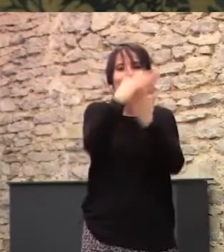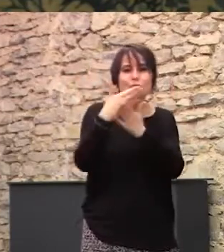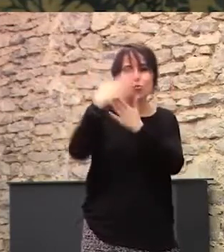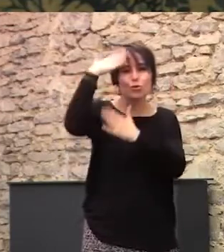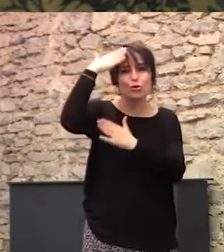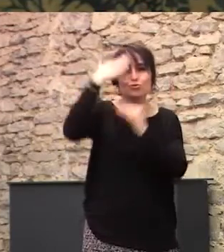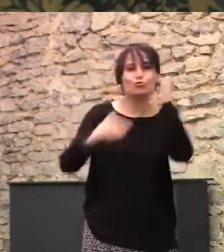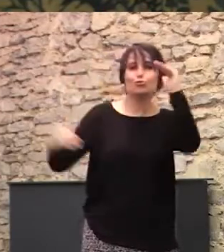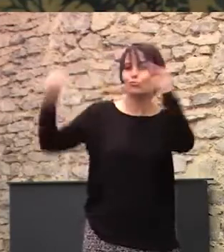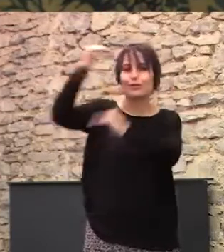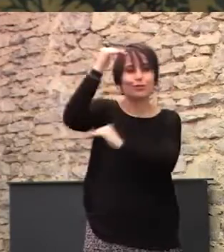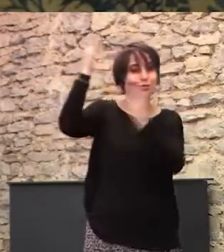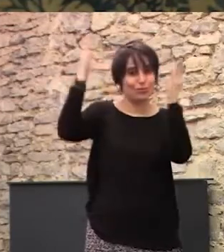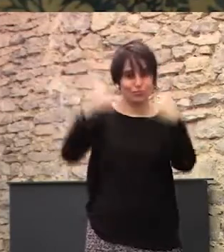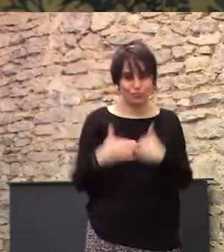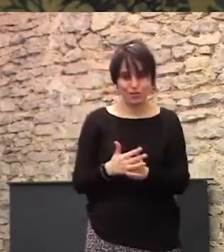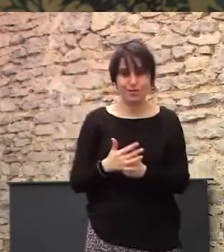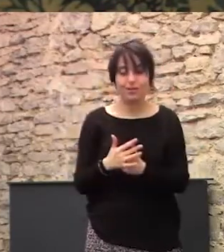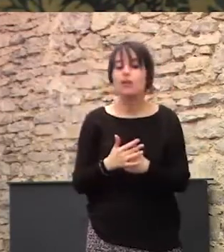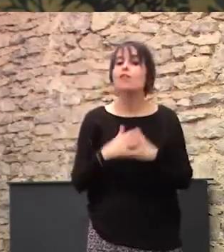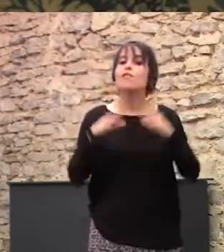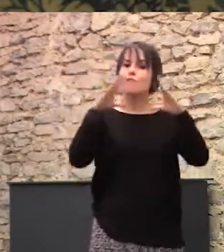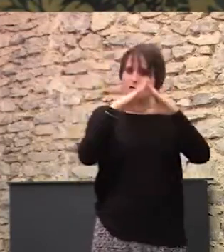en cuenta. La práctica feminista estaba, pero como teoría